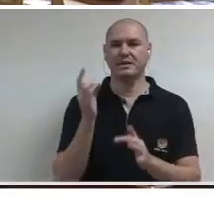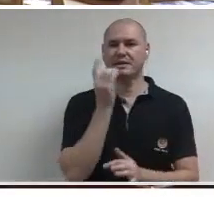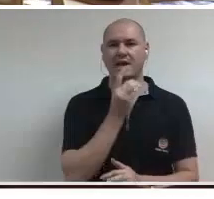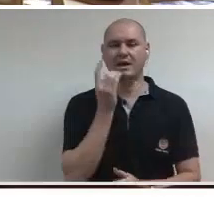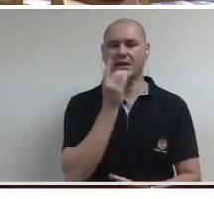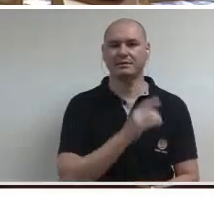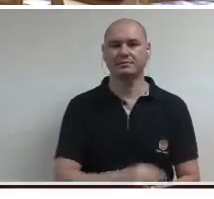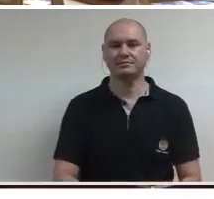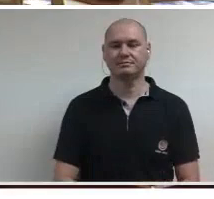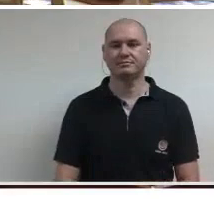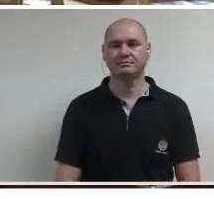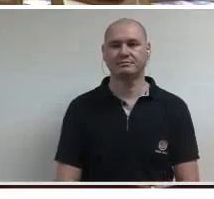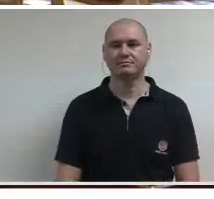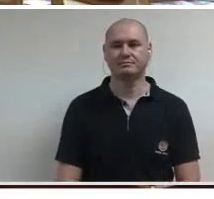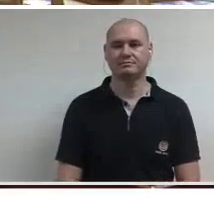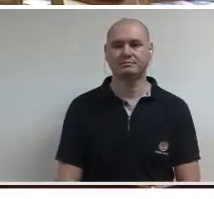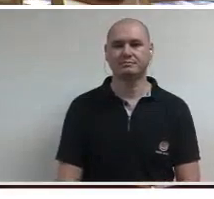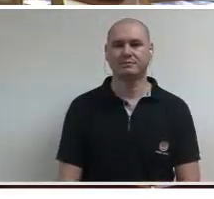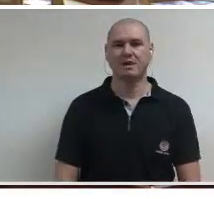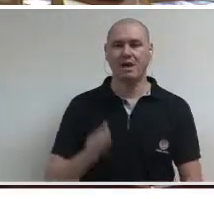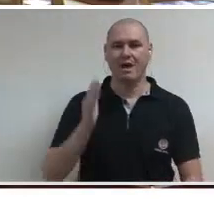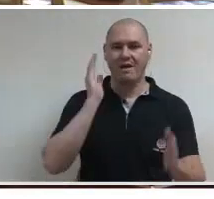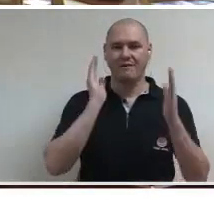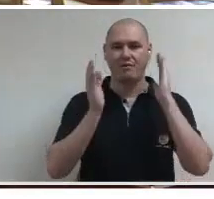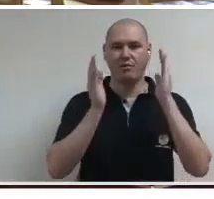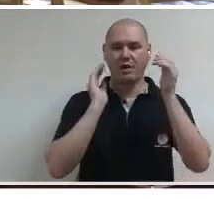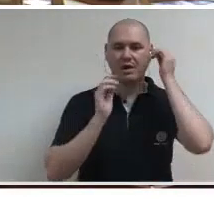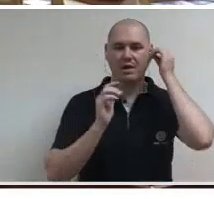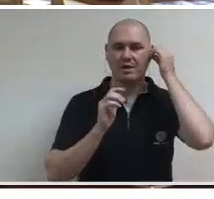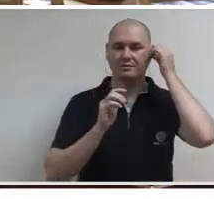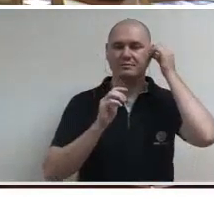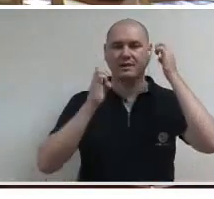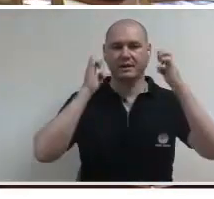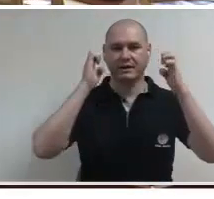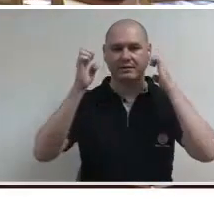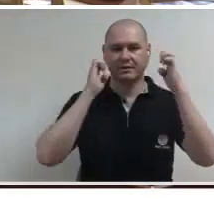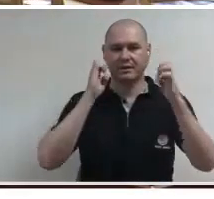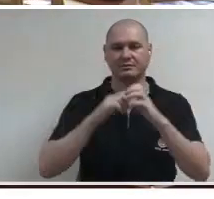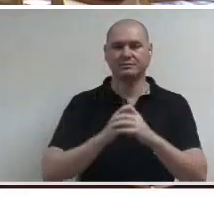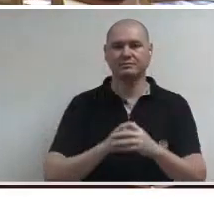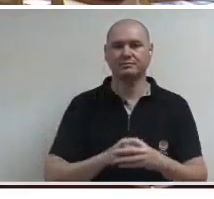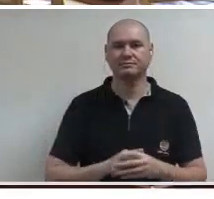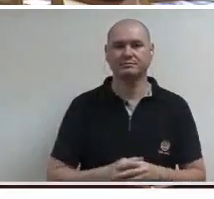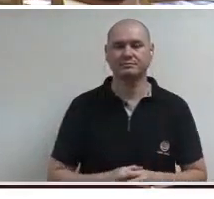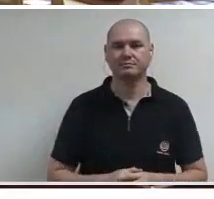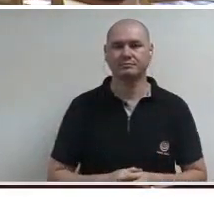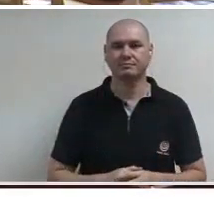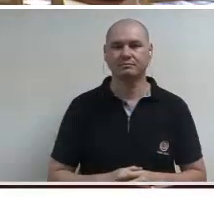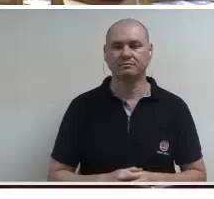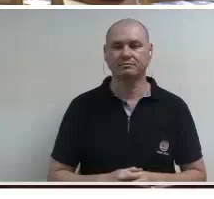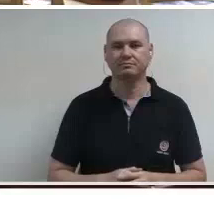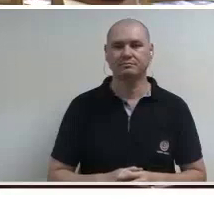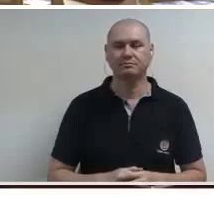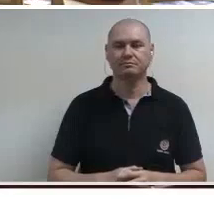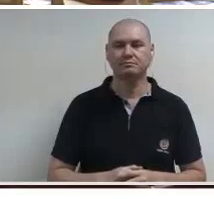2019, especialista en didáctica superior universitaria, 2019, abogada, notaria escribana